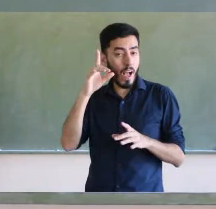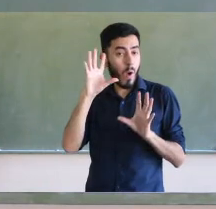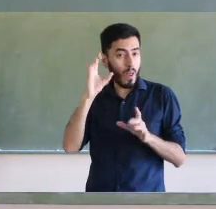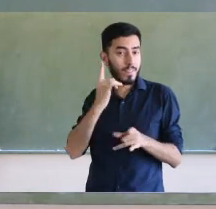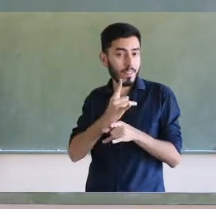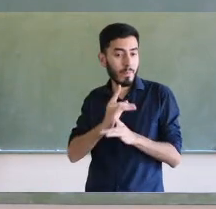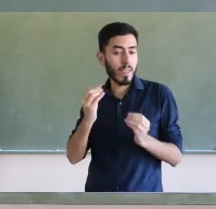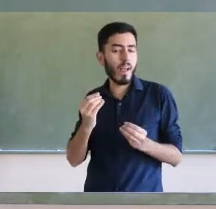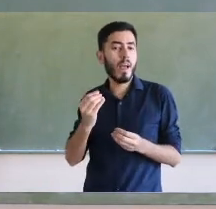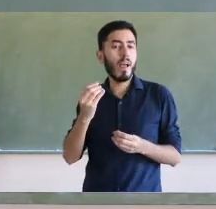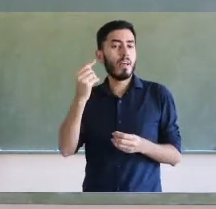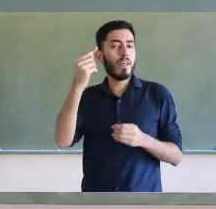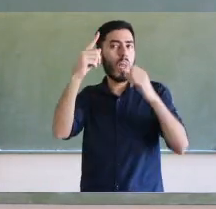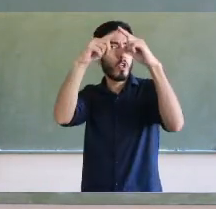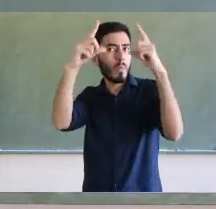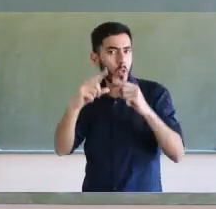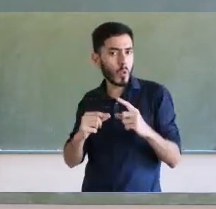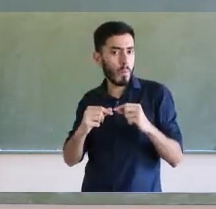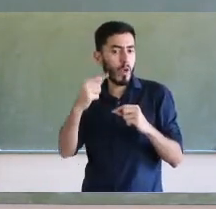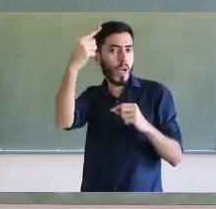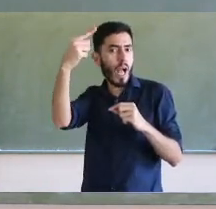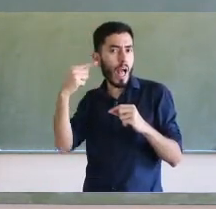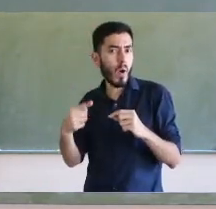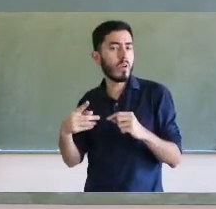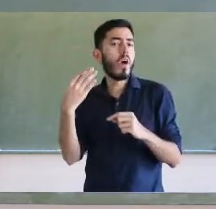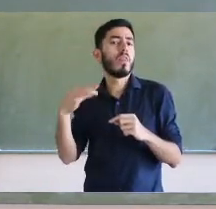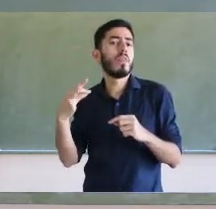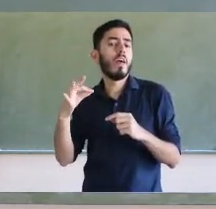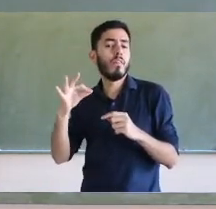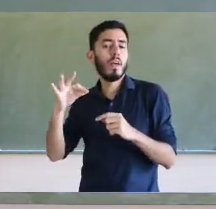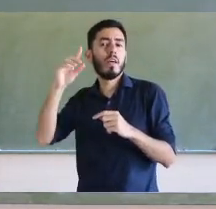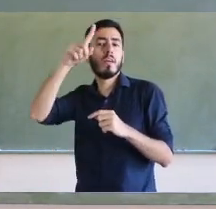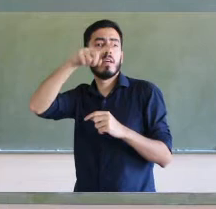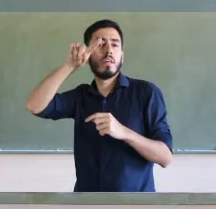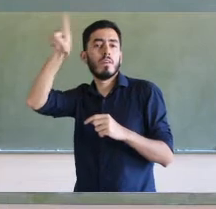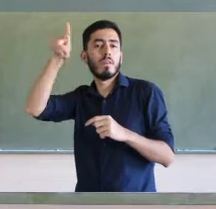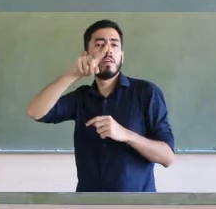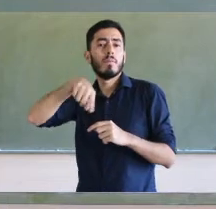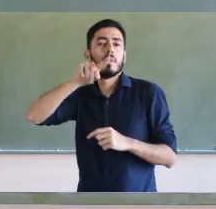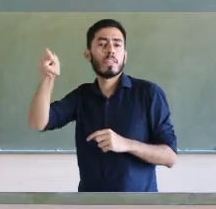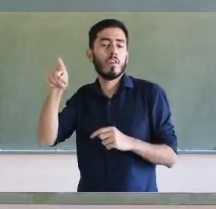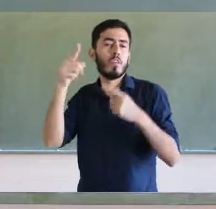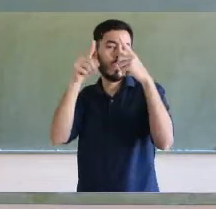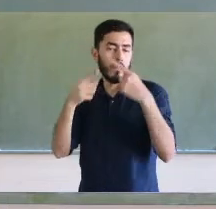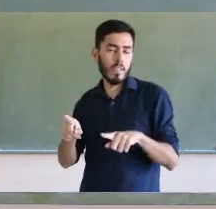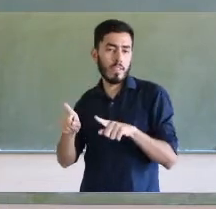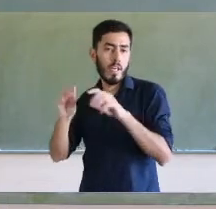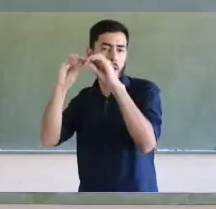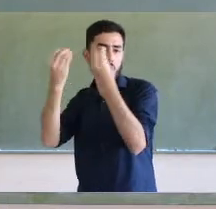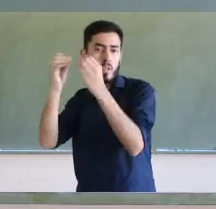cada uno de los elementos de la fracción lo dividimos cada uno con una raíz diferente.